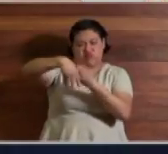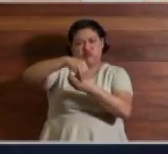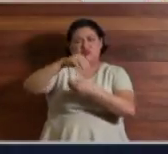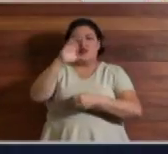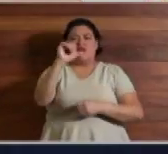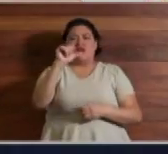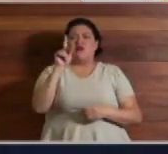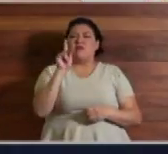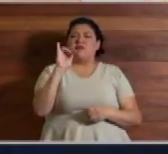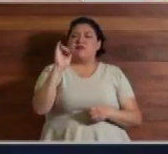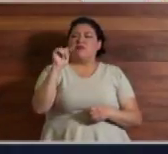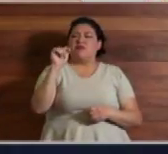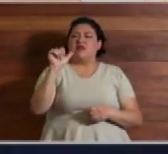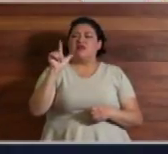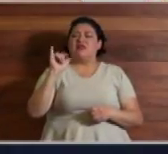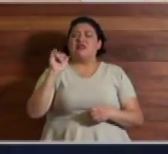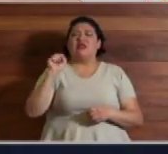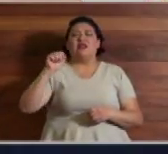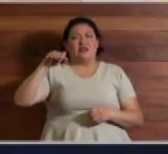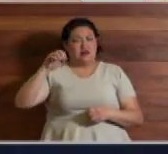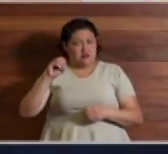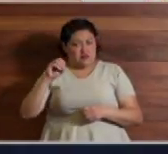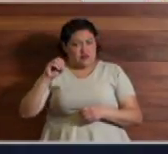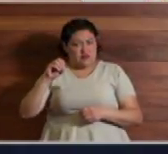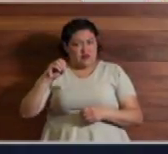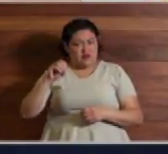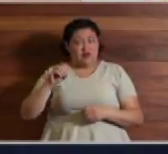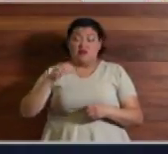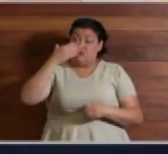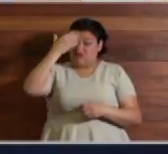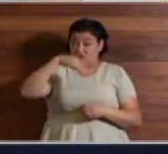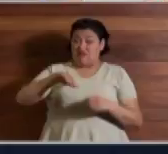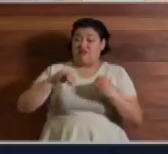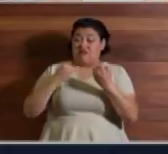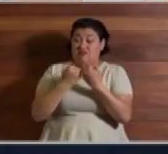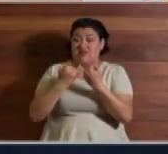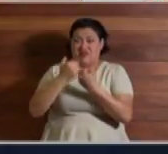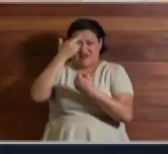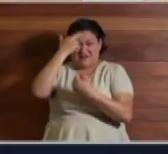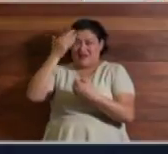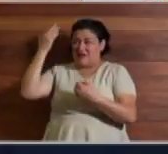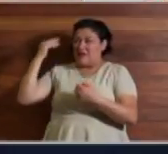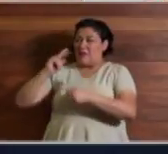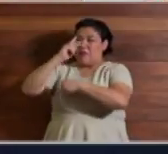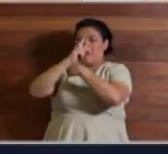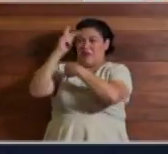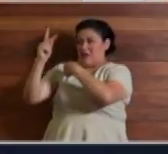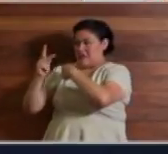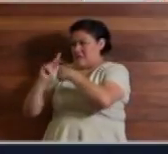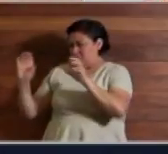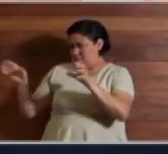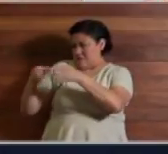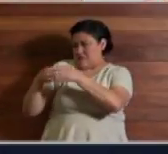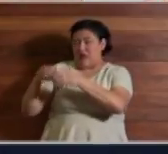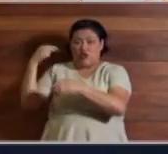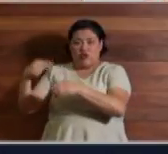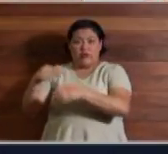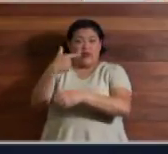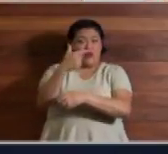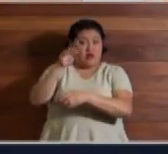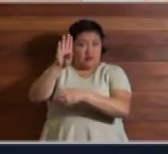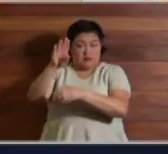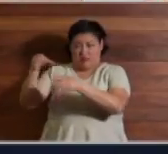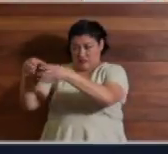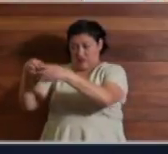entonces ver que hoy en día las últimas reuniones del G20, la última reunión del Banco Central